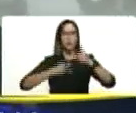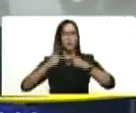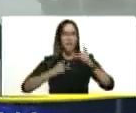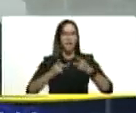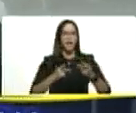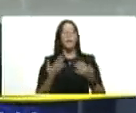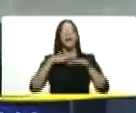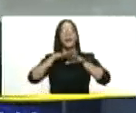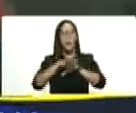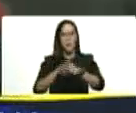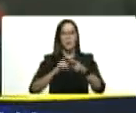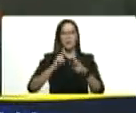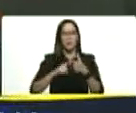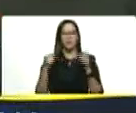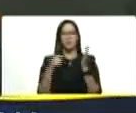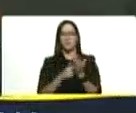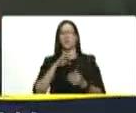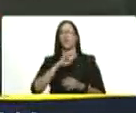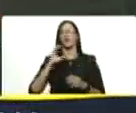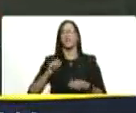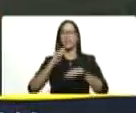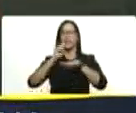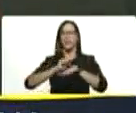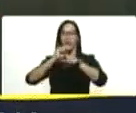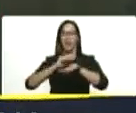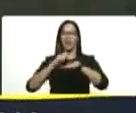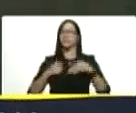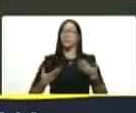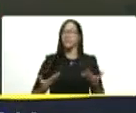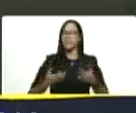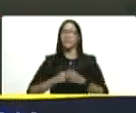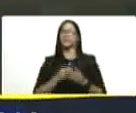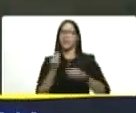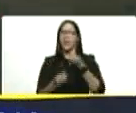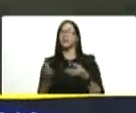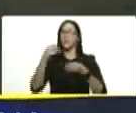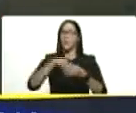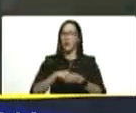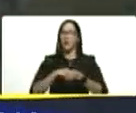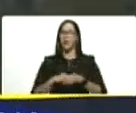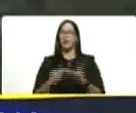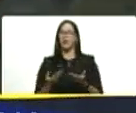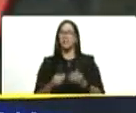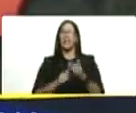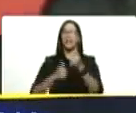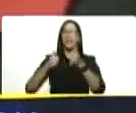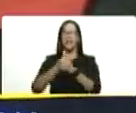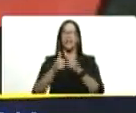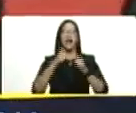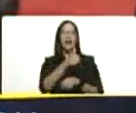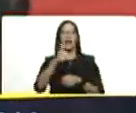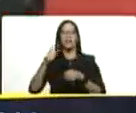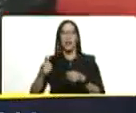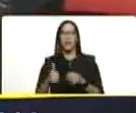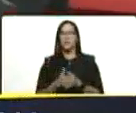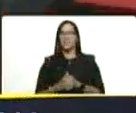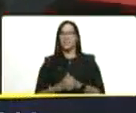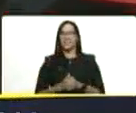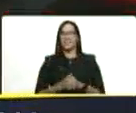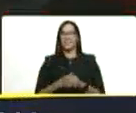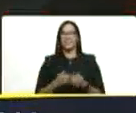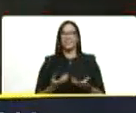incorporarlo. Entonces, estas 1.400 toneladas que se van a incorporar de ahora en adelante a cada uno de los CLA